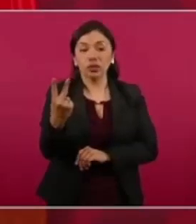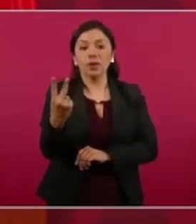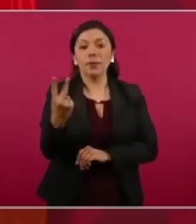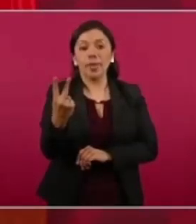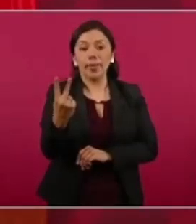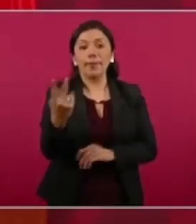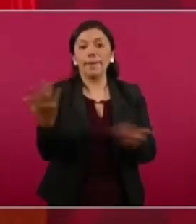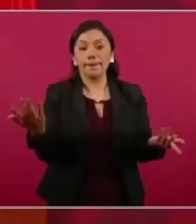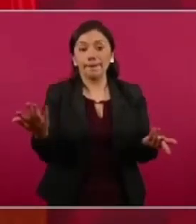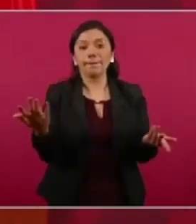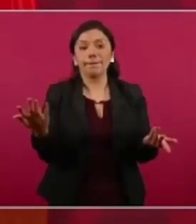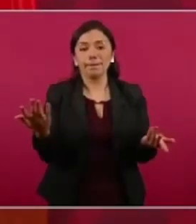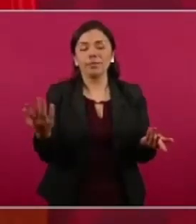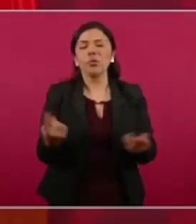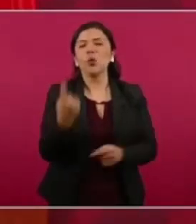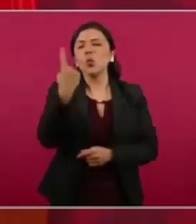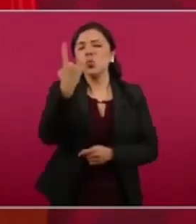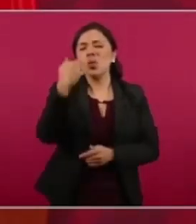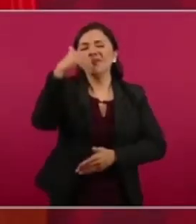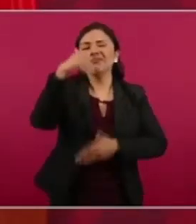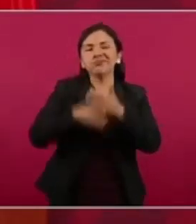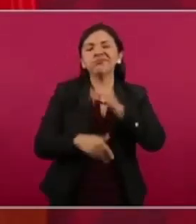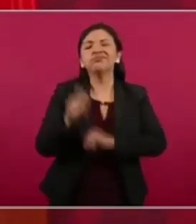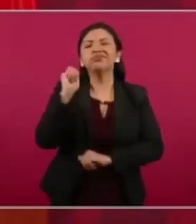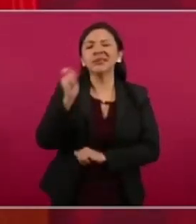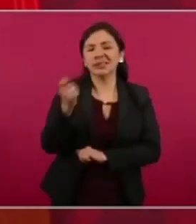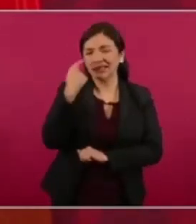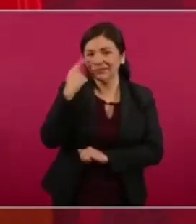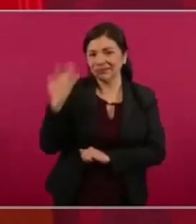¿Qué se nos ha caído? Pues esto,